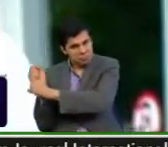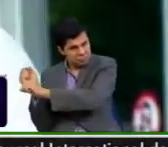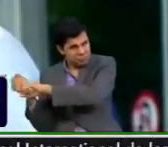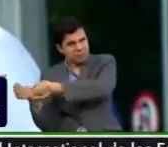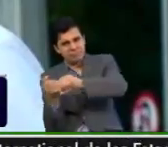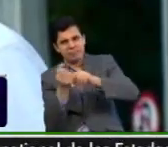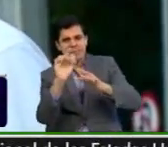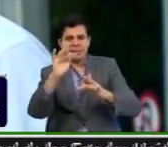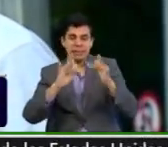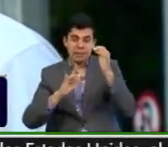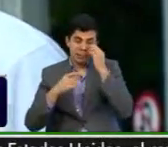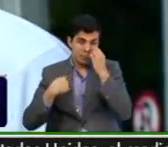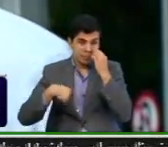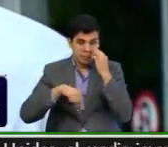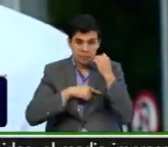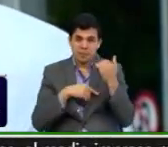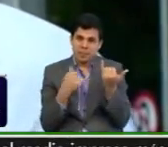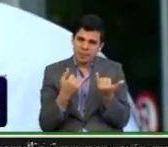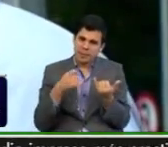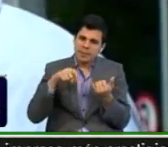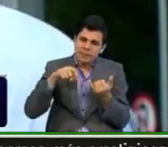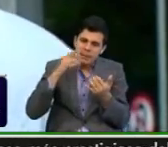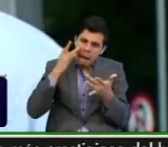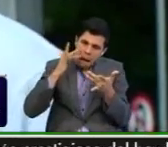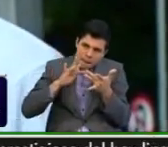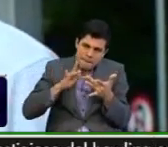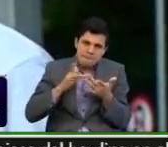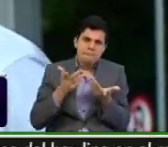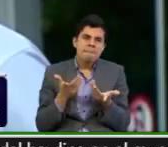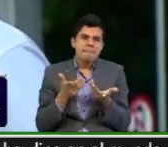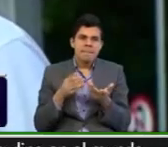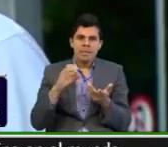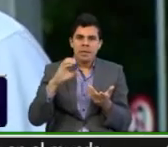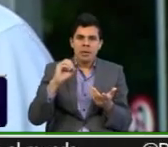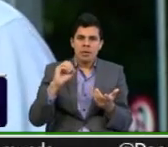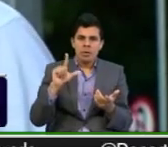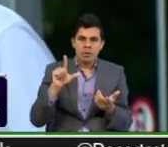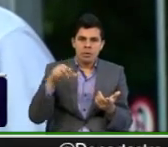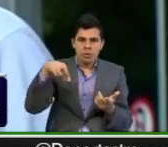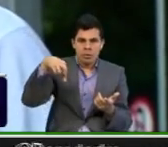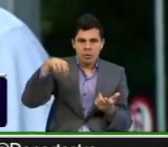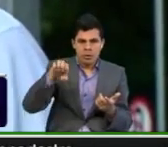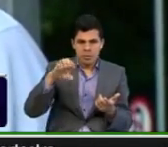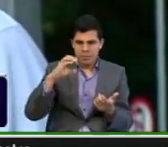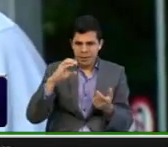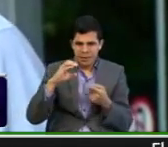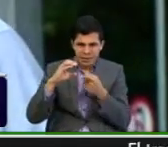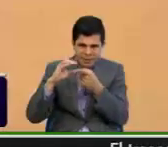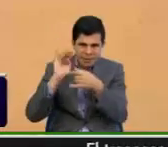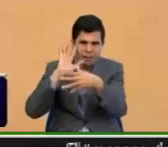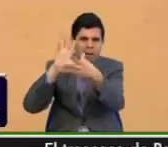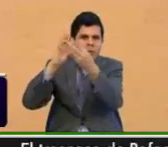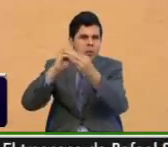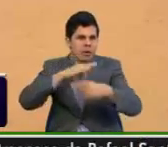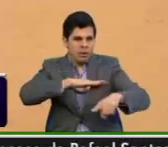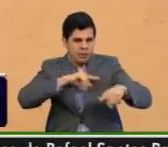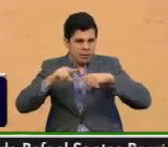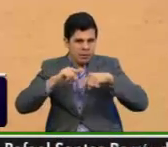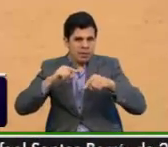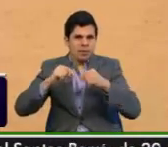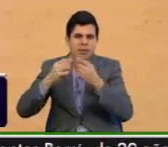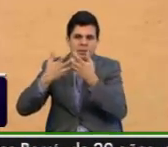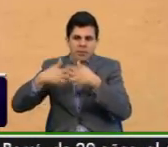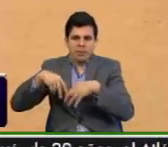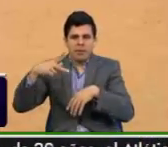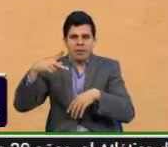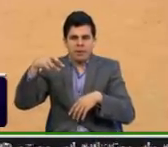deporte. La cancha que nosotros acondicionamos, que es la de Colpe, hubo un convenio seguramente con el alcalde de Agua Capital